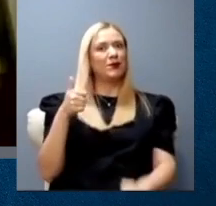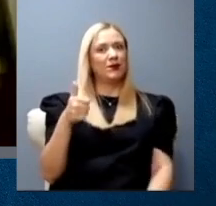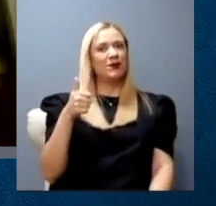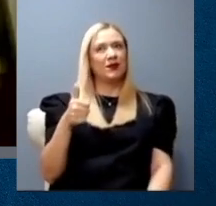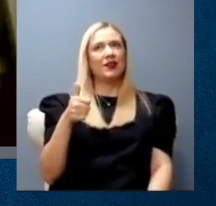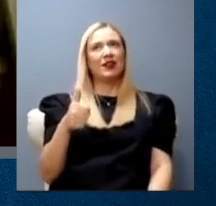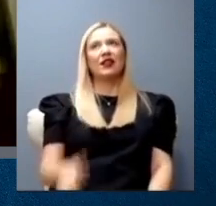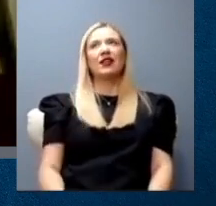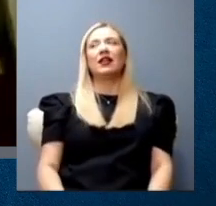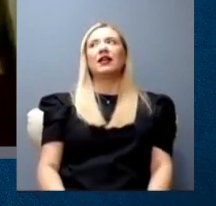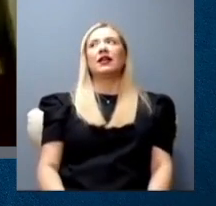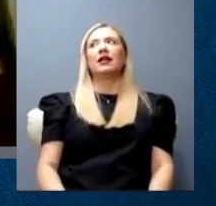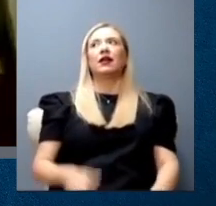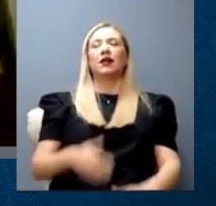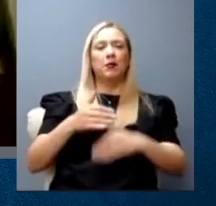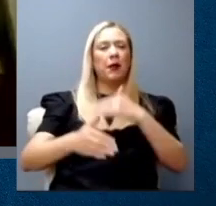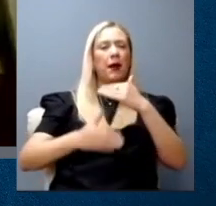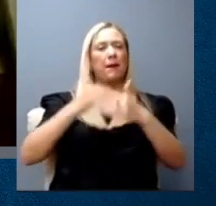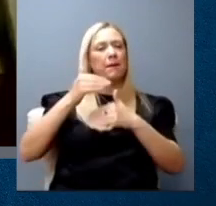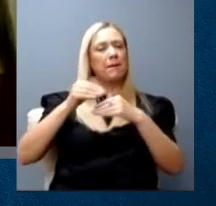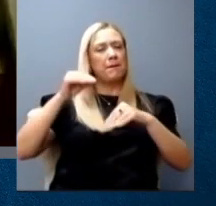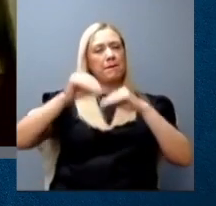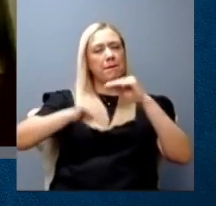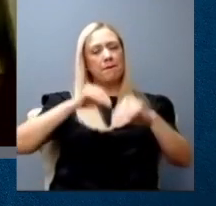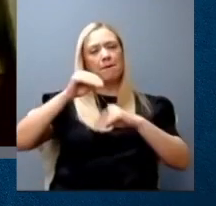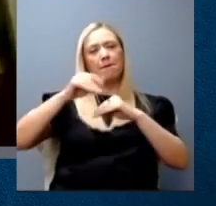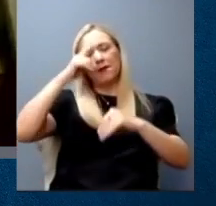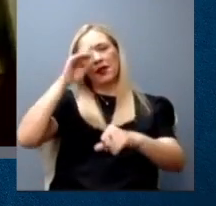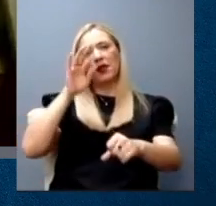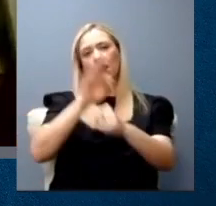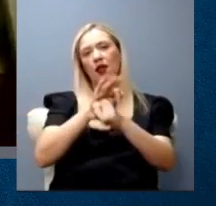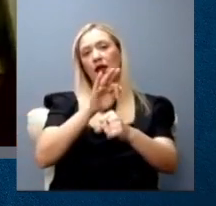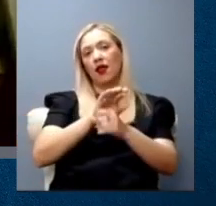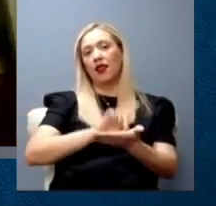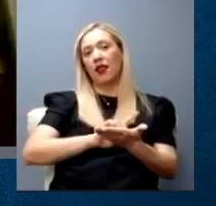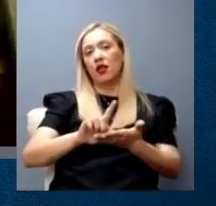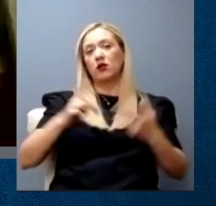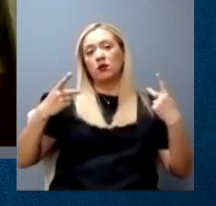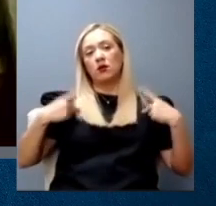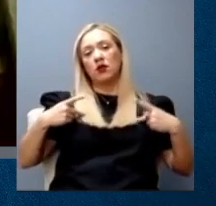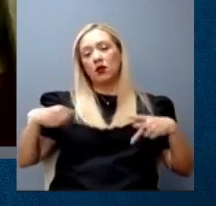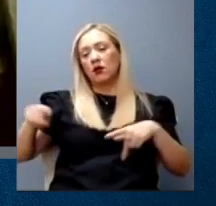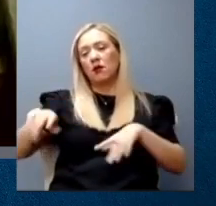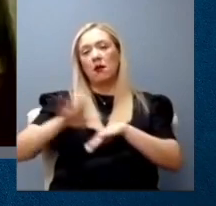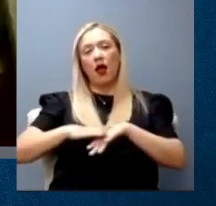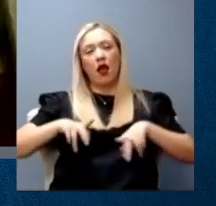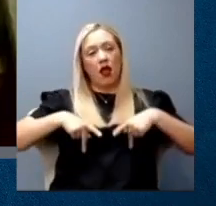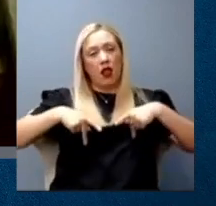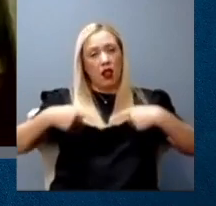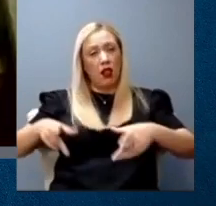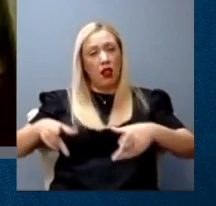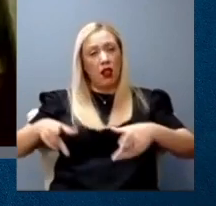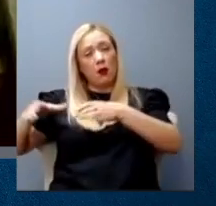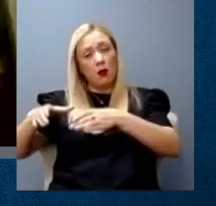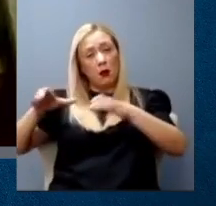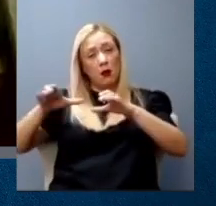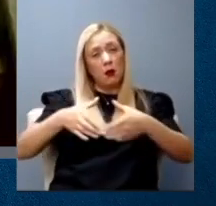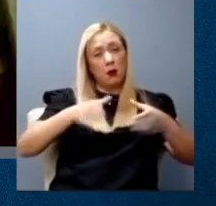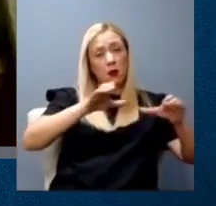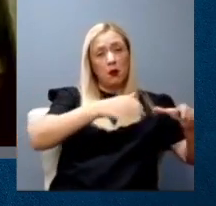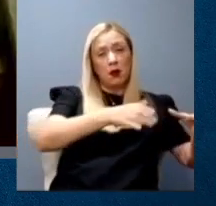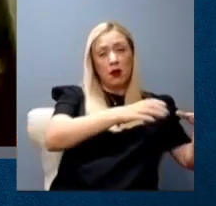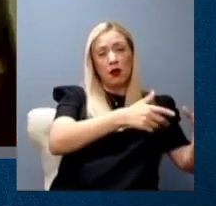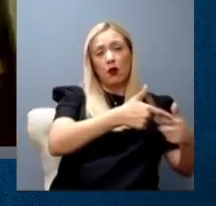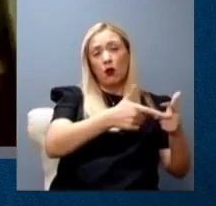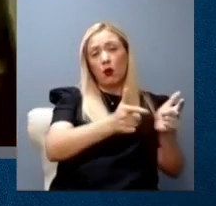con los desarrollos que se hicieron en relación con la protección de los derechos de las minorías, sin embargo, la Sociedad de las Naciones